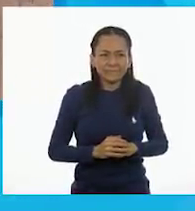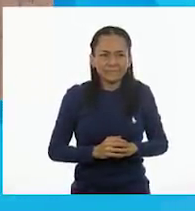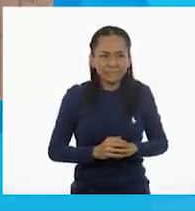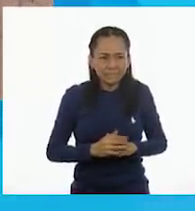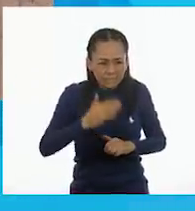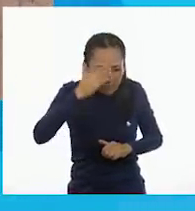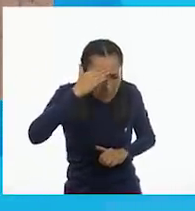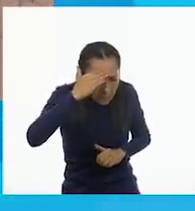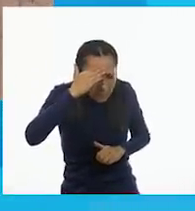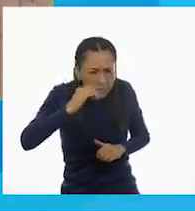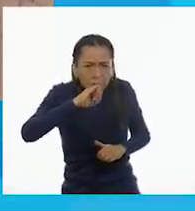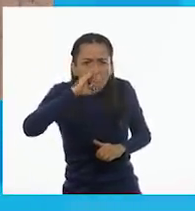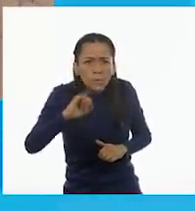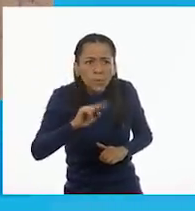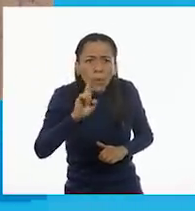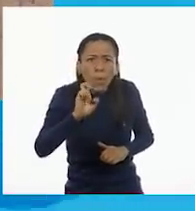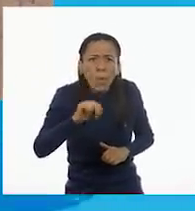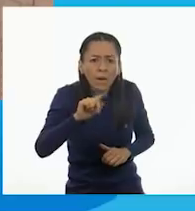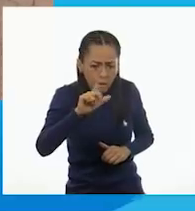Juan Luis, ¿estás bien?